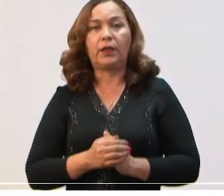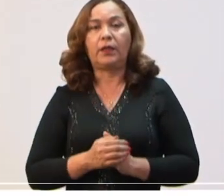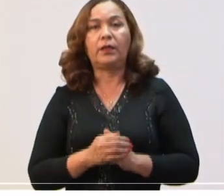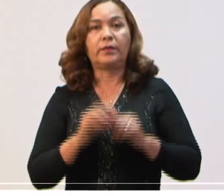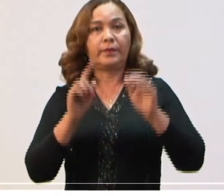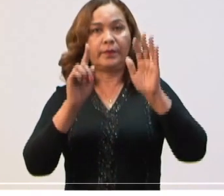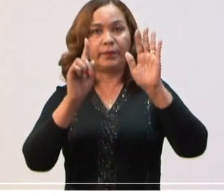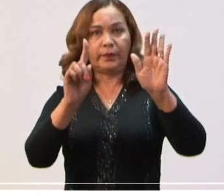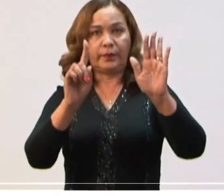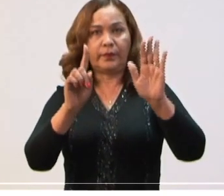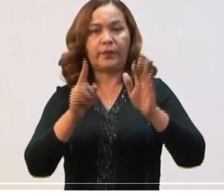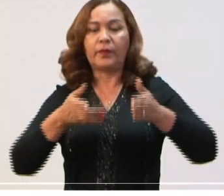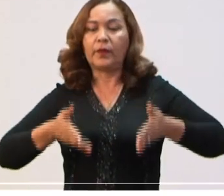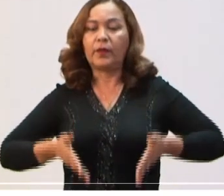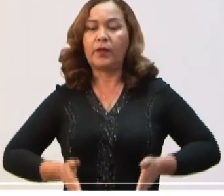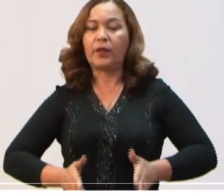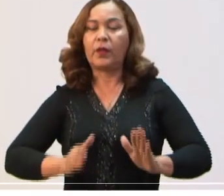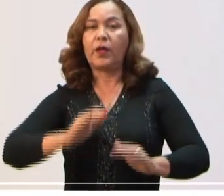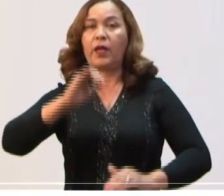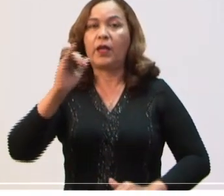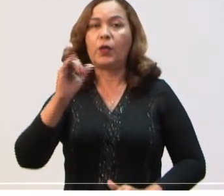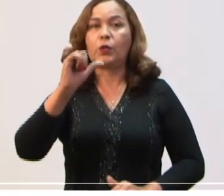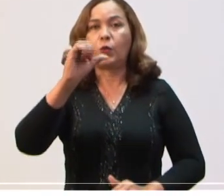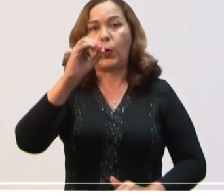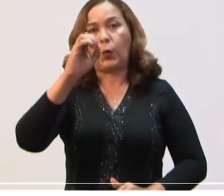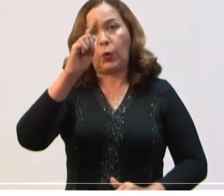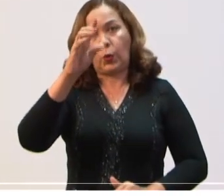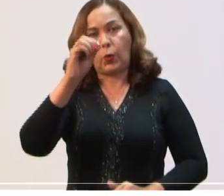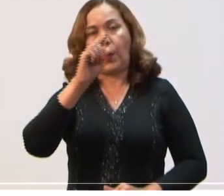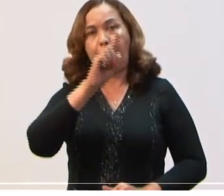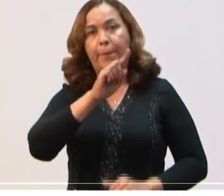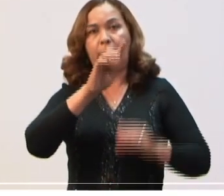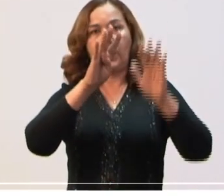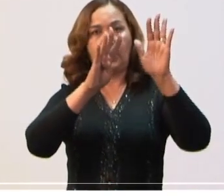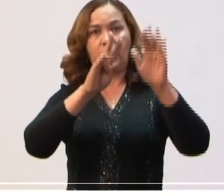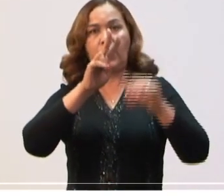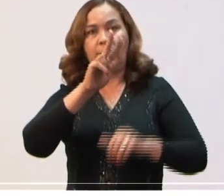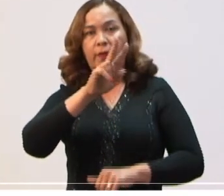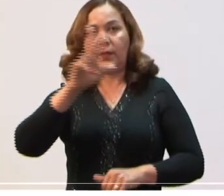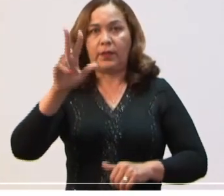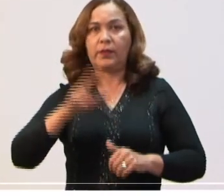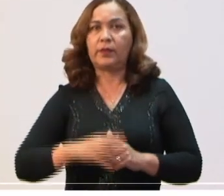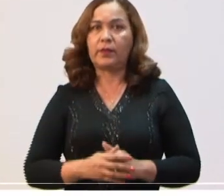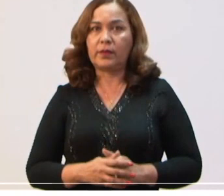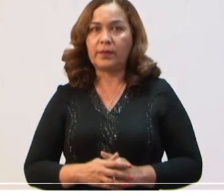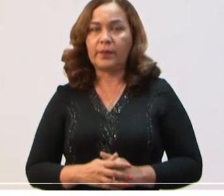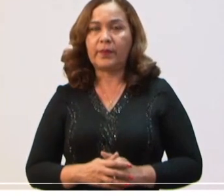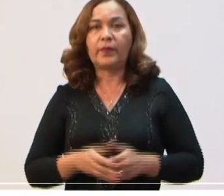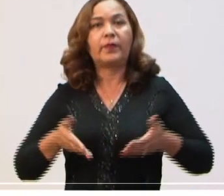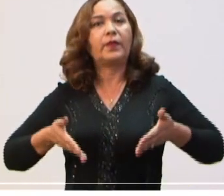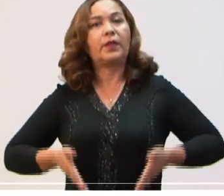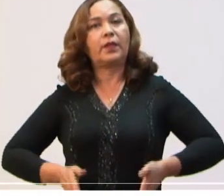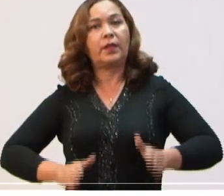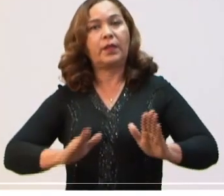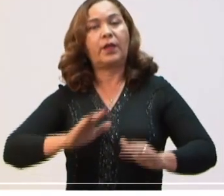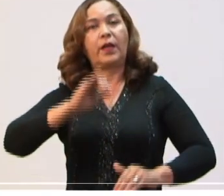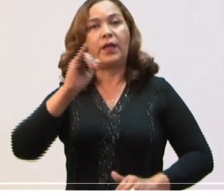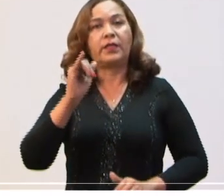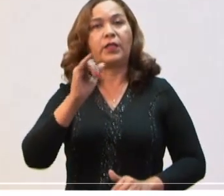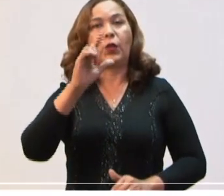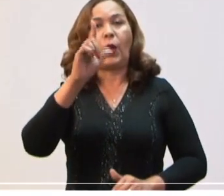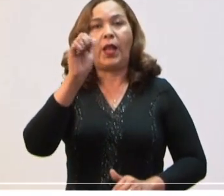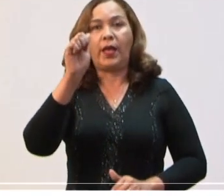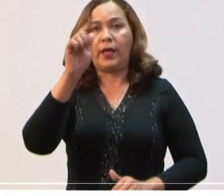día 6 natalicio de jesús soto 1923 natalicio